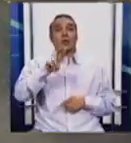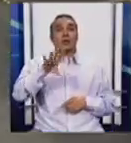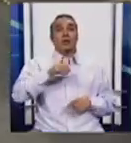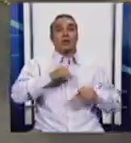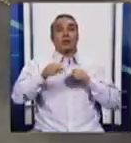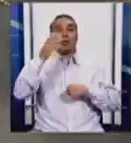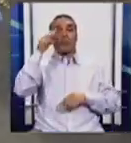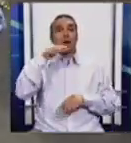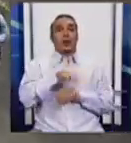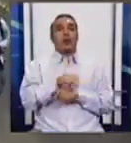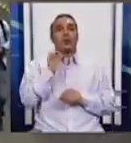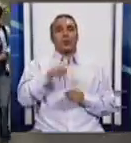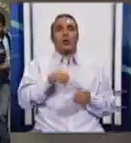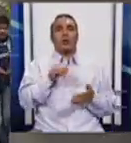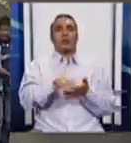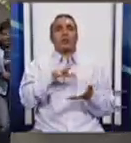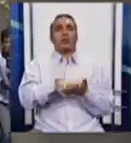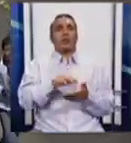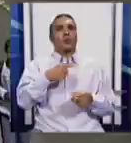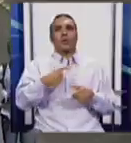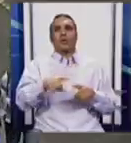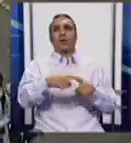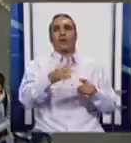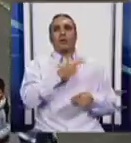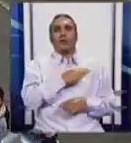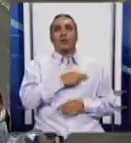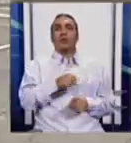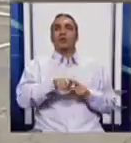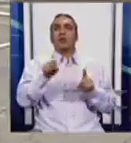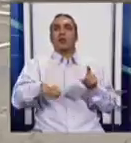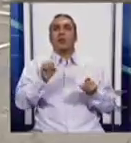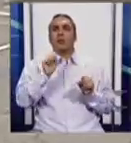podrá registrarse en cualquiera de las universidades. El sistema le